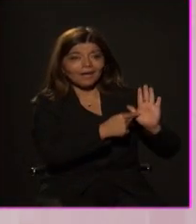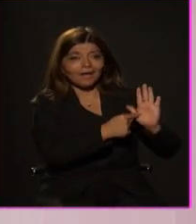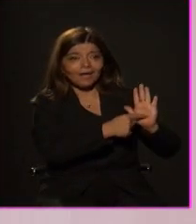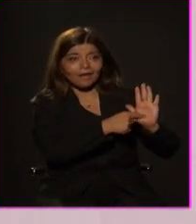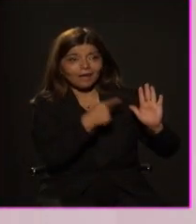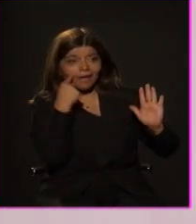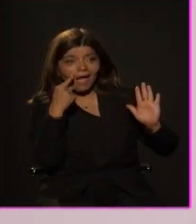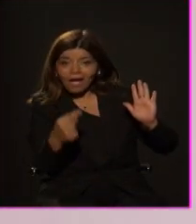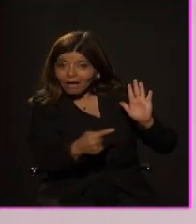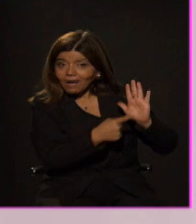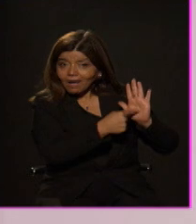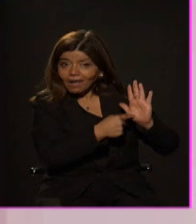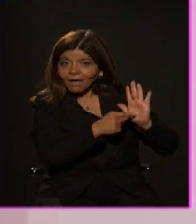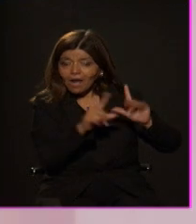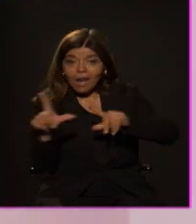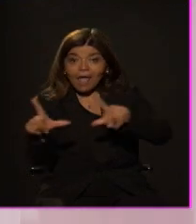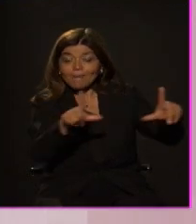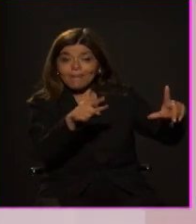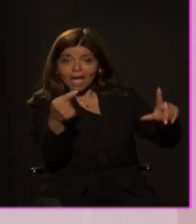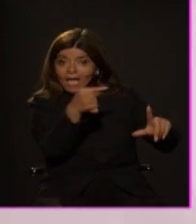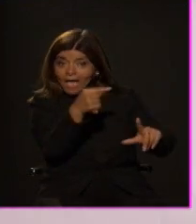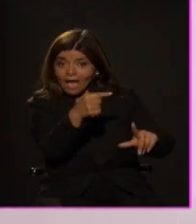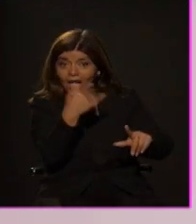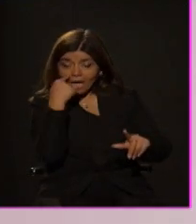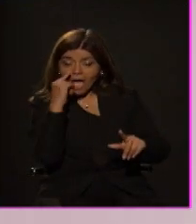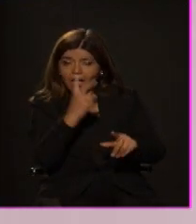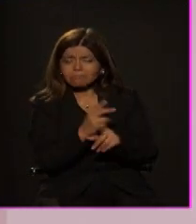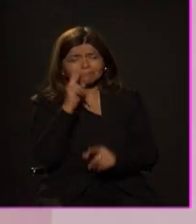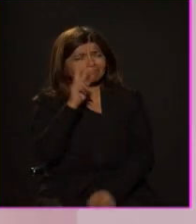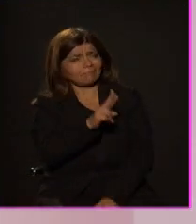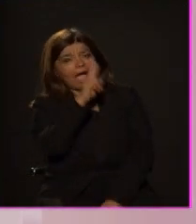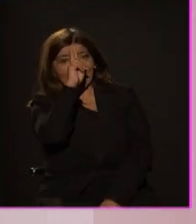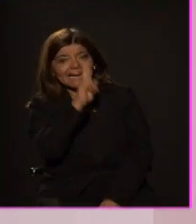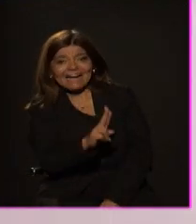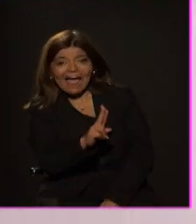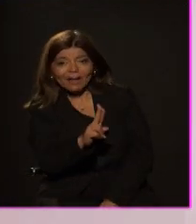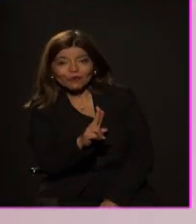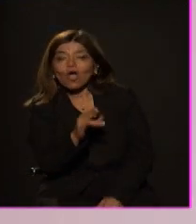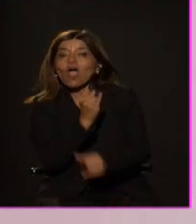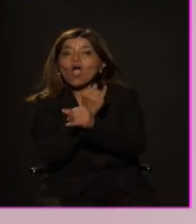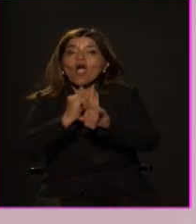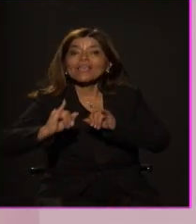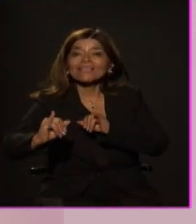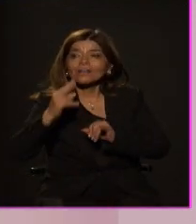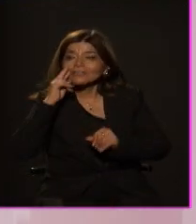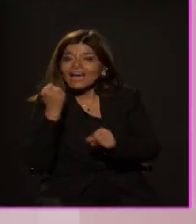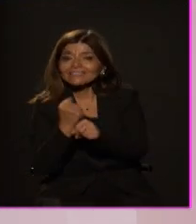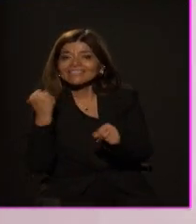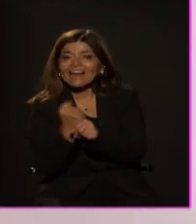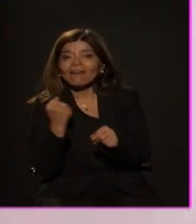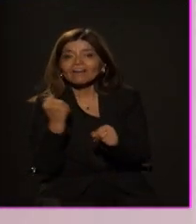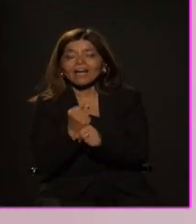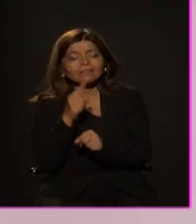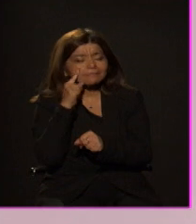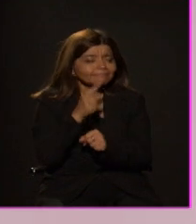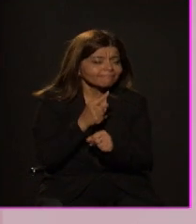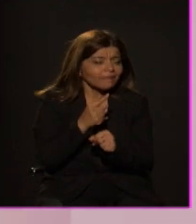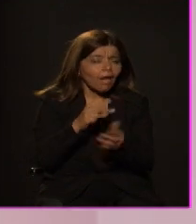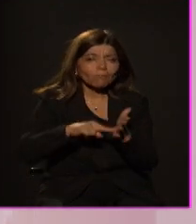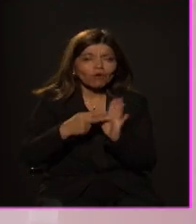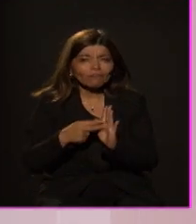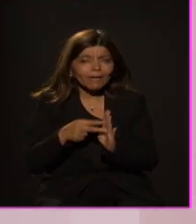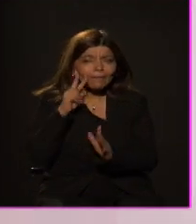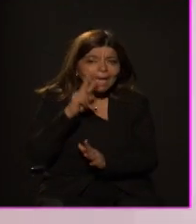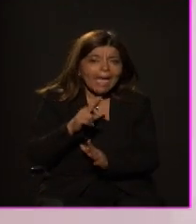ahí. Y cuando ella lo vio, dijo, esto me parece muy extraño. Los ingenieros que estaban trabajando con ella dijeron, no, en realidad debe estar malo el detector, algún problema, no puede